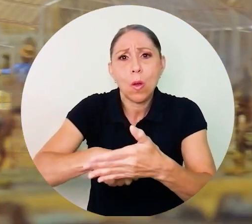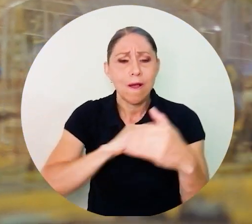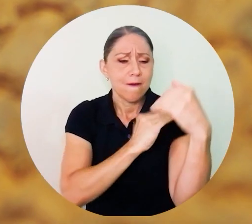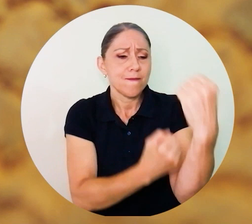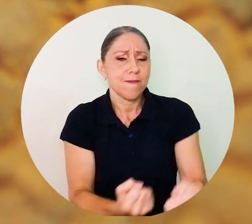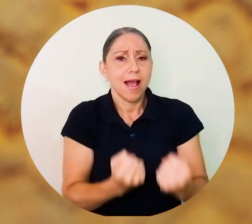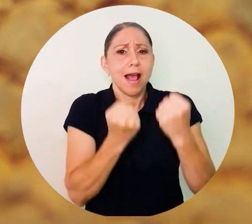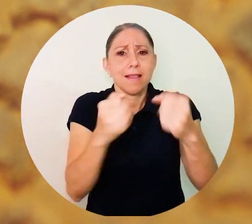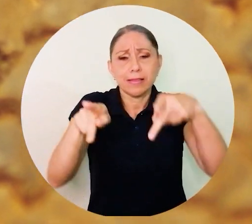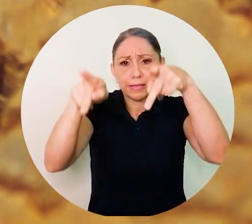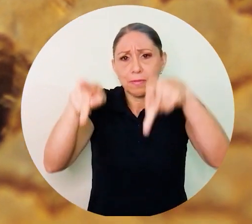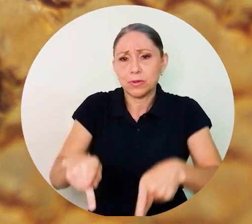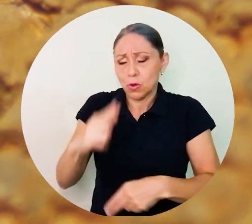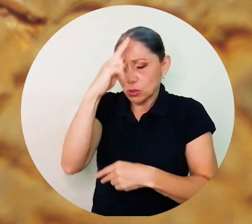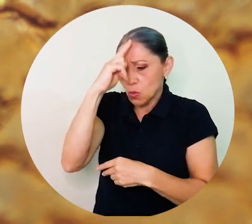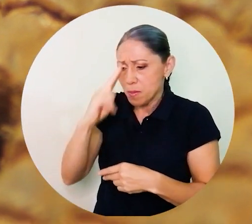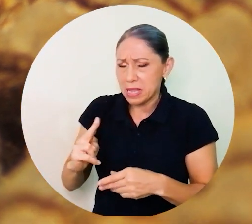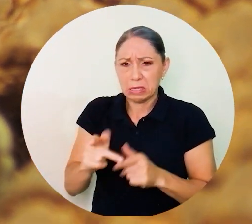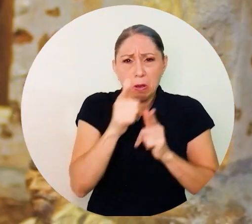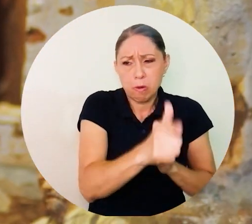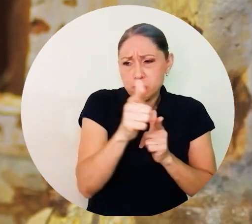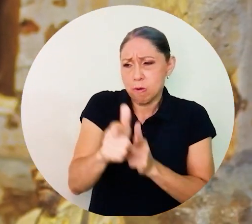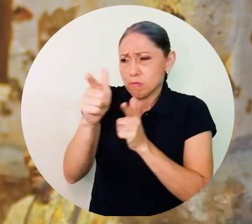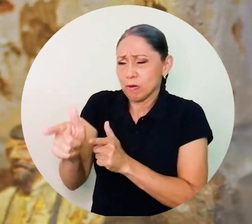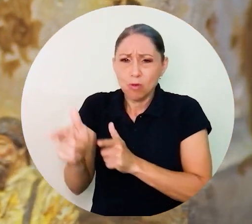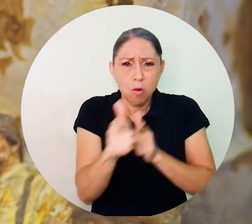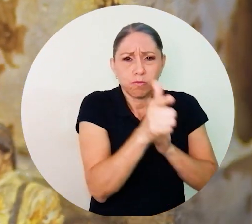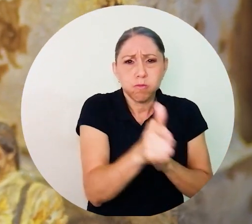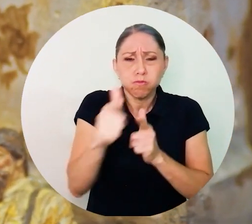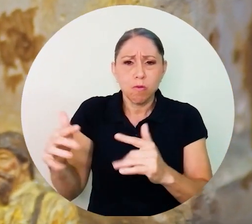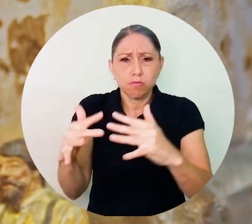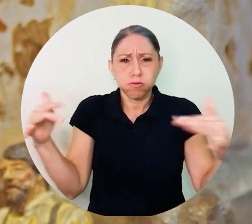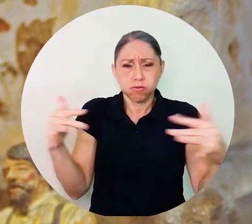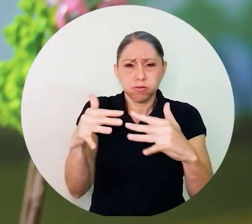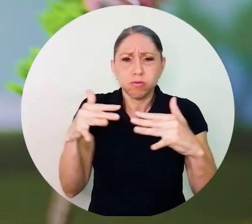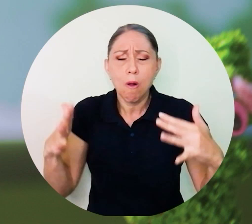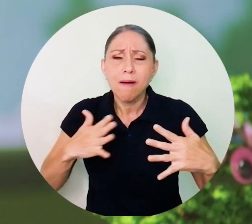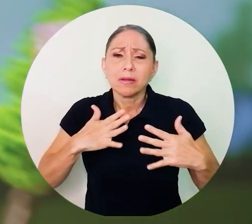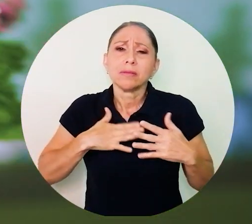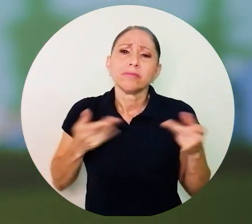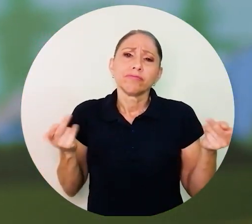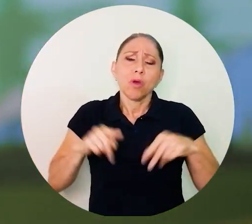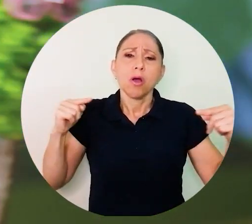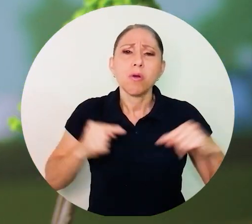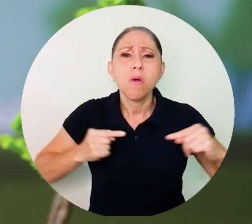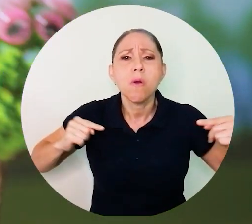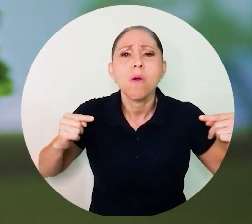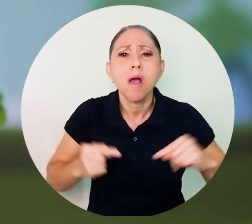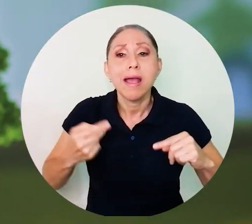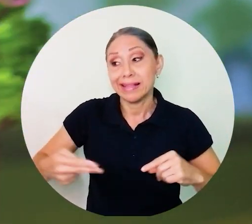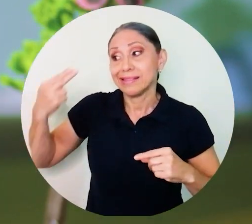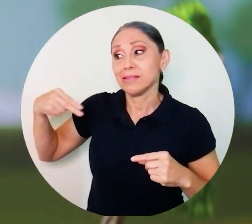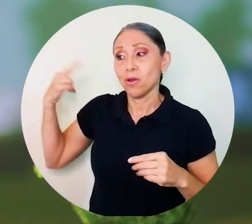campesinos tiñeron las rosas que había en el camino. La historia nos